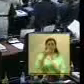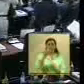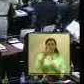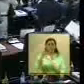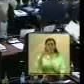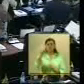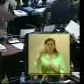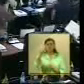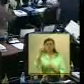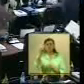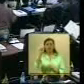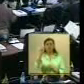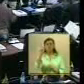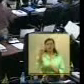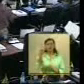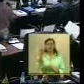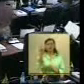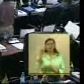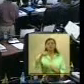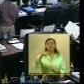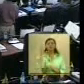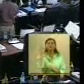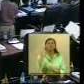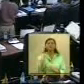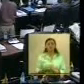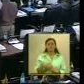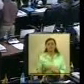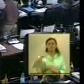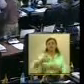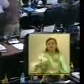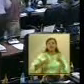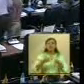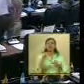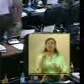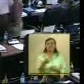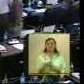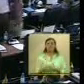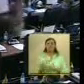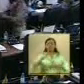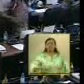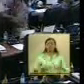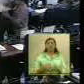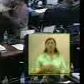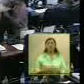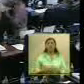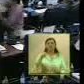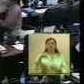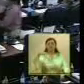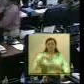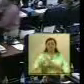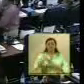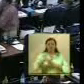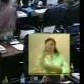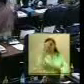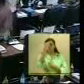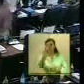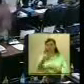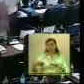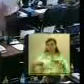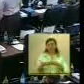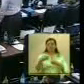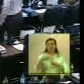MLF-CIPA 214 de esta fecha, en la cual se manifiesta que en el anexo al informe,